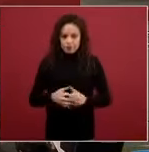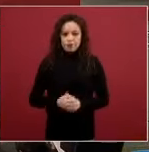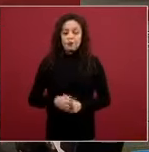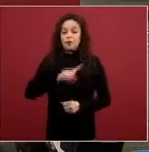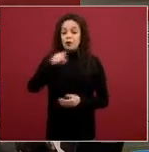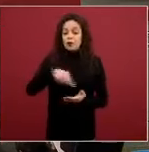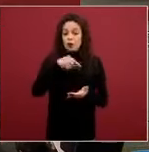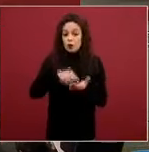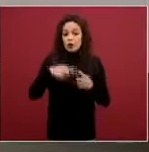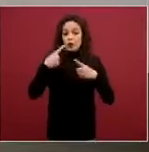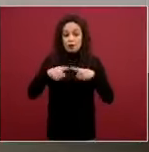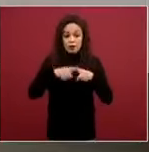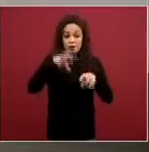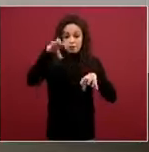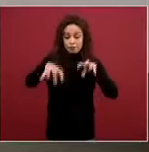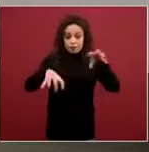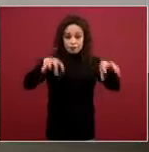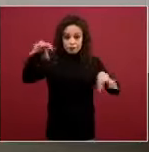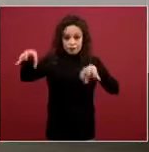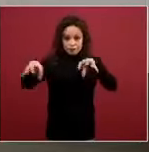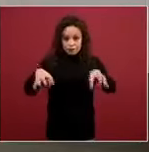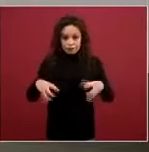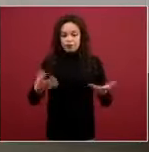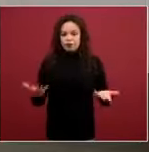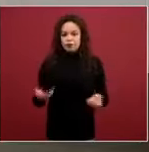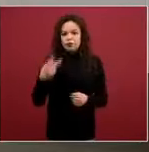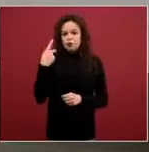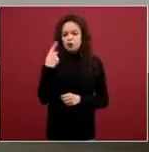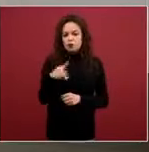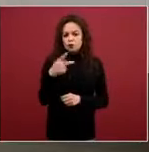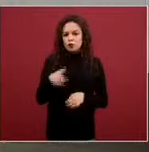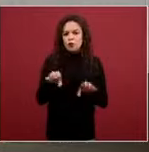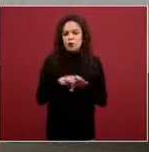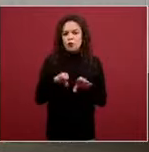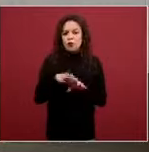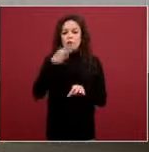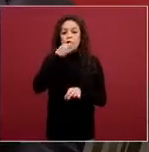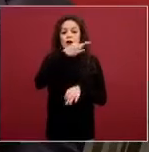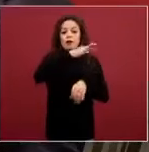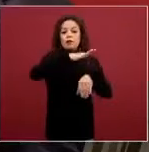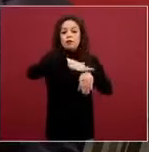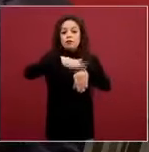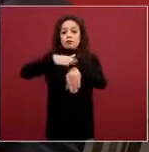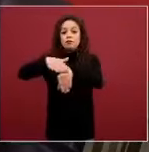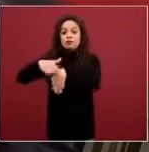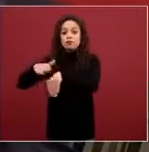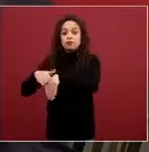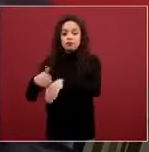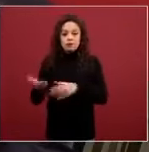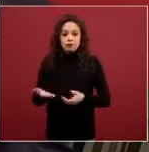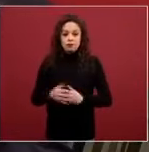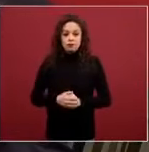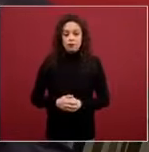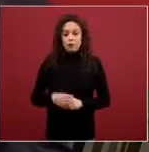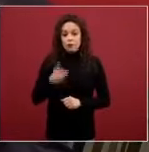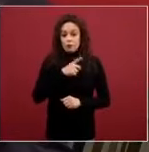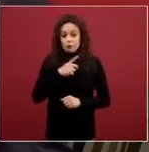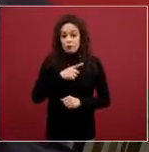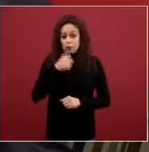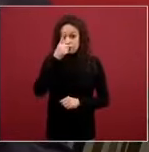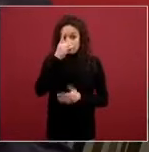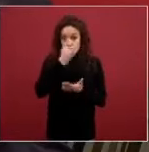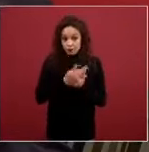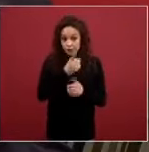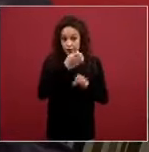regiones tienen una práctica de notificación cuyo enfoque va más allá de una entidad federativa.